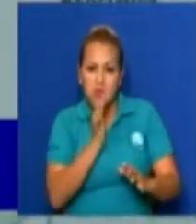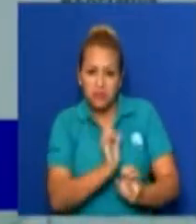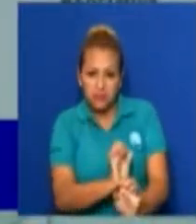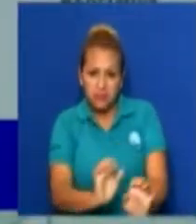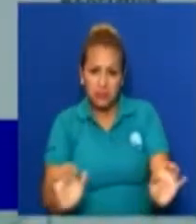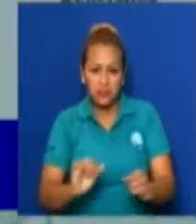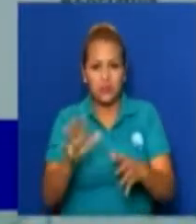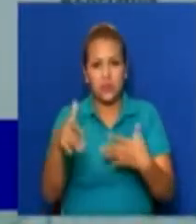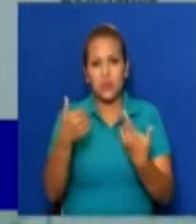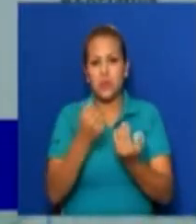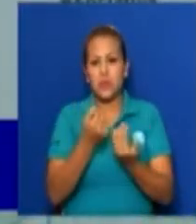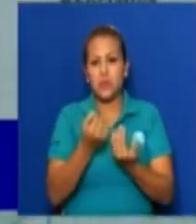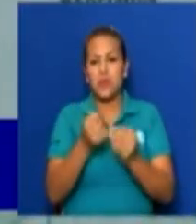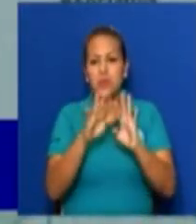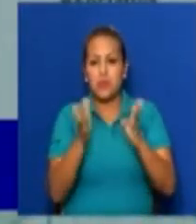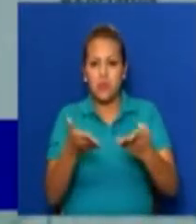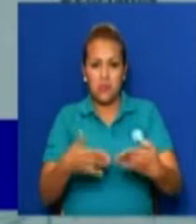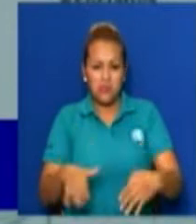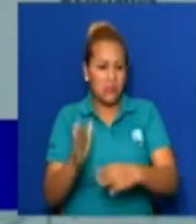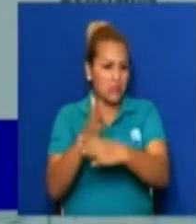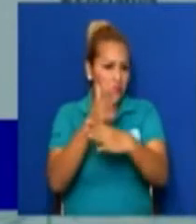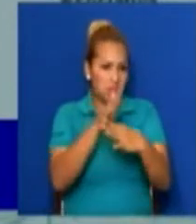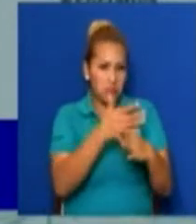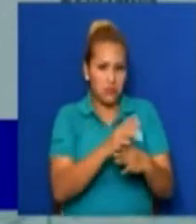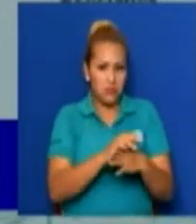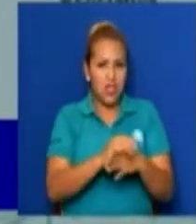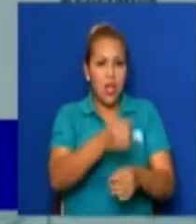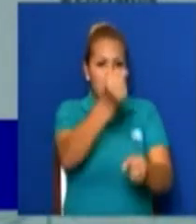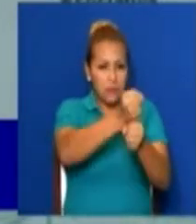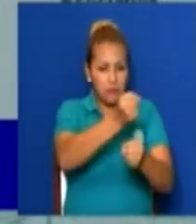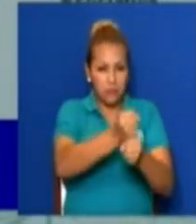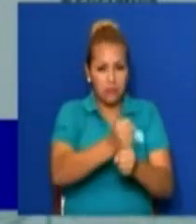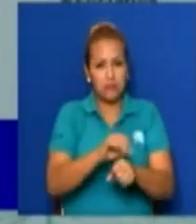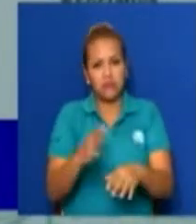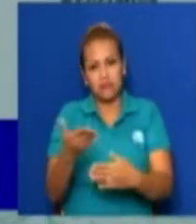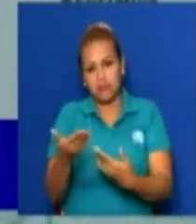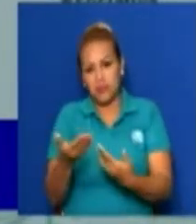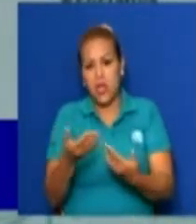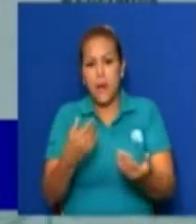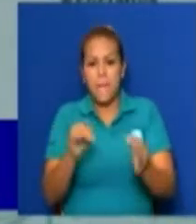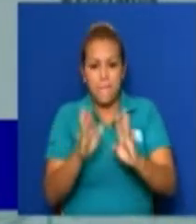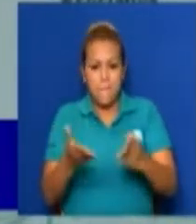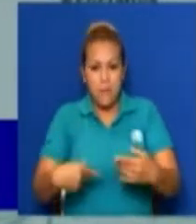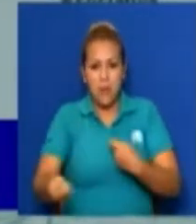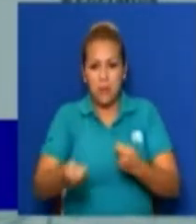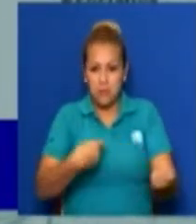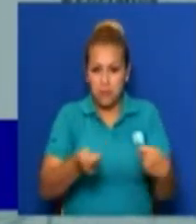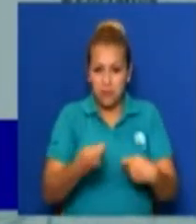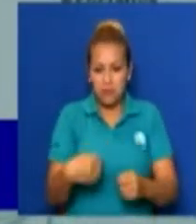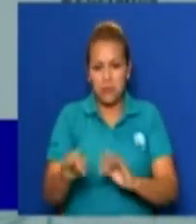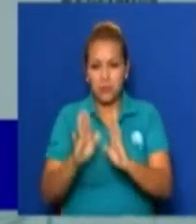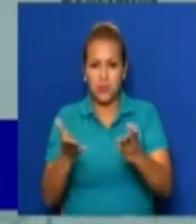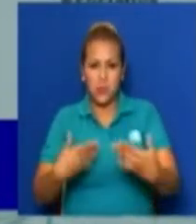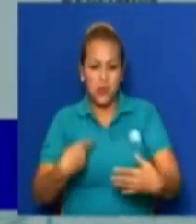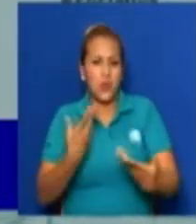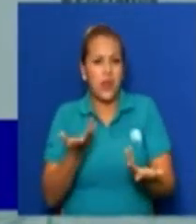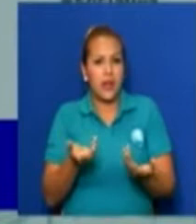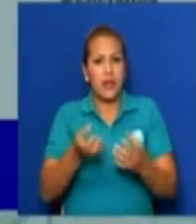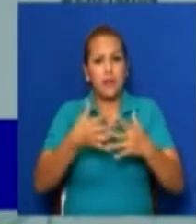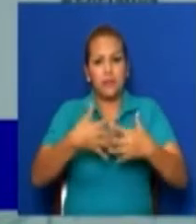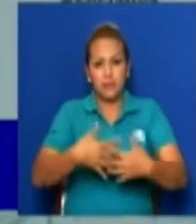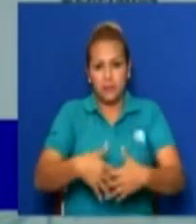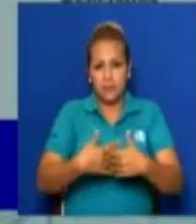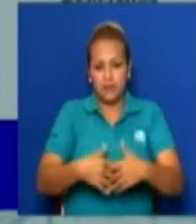asistentas del hogar, mujeres productoras, mujeres comerciantes, mujeres empresarias, mujeres